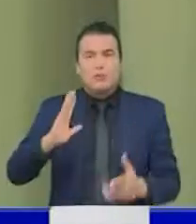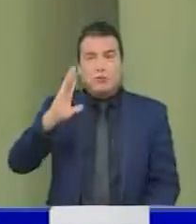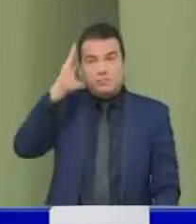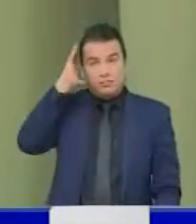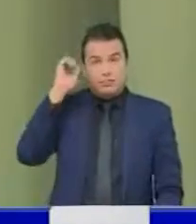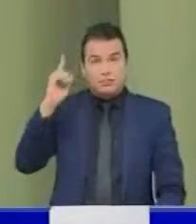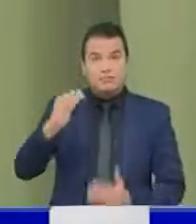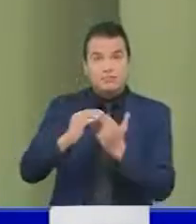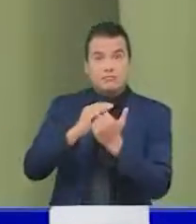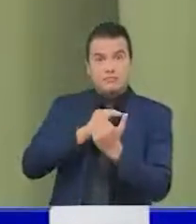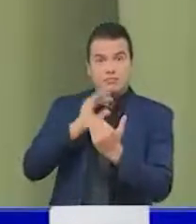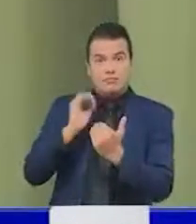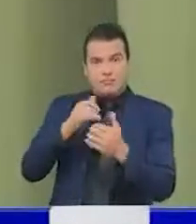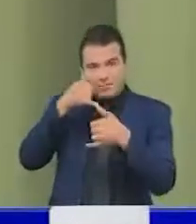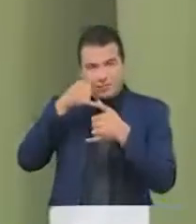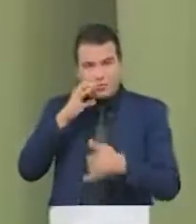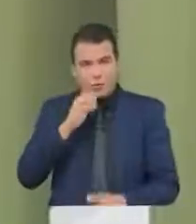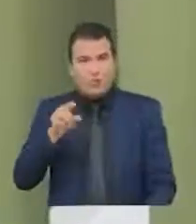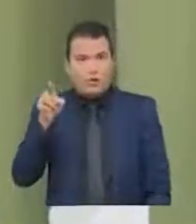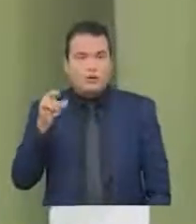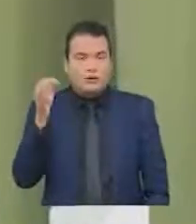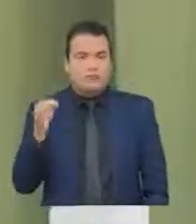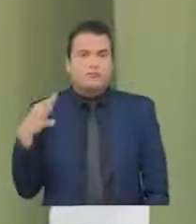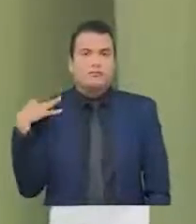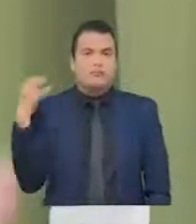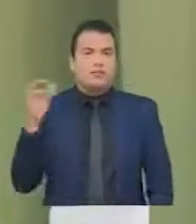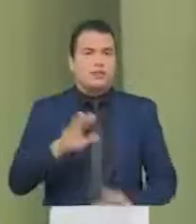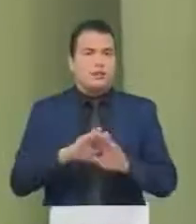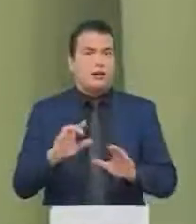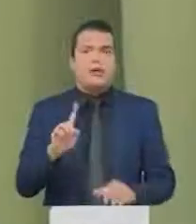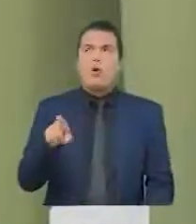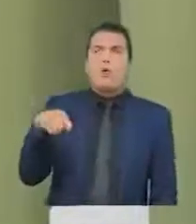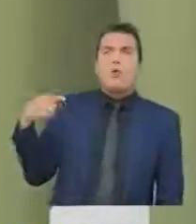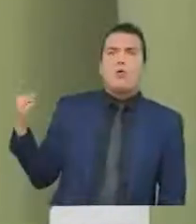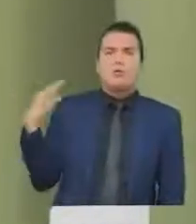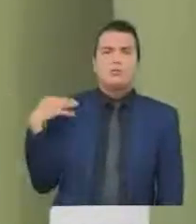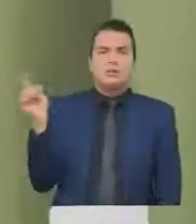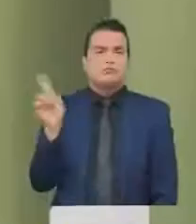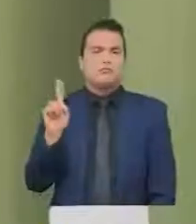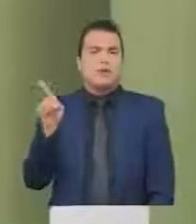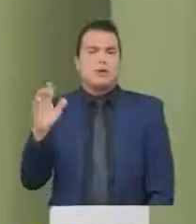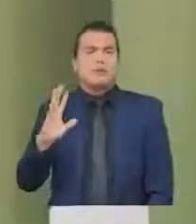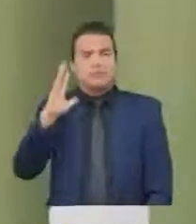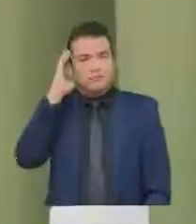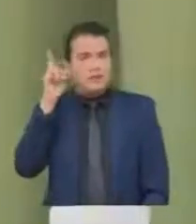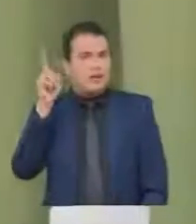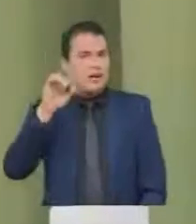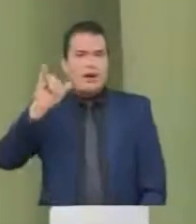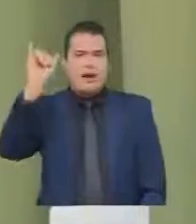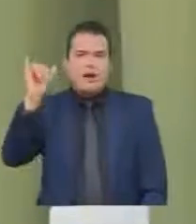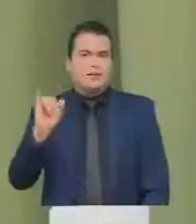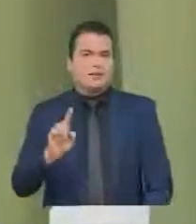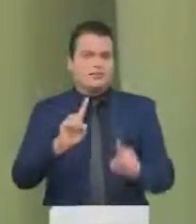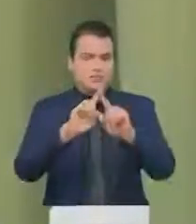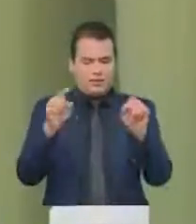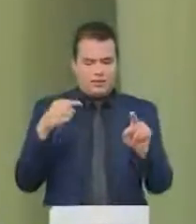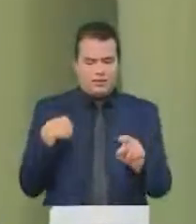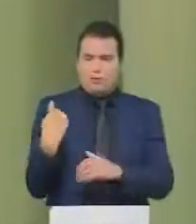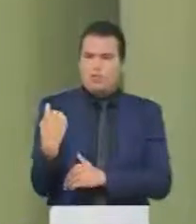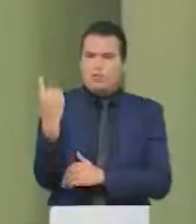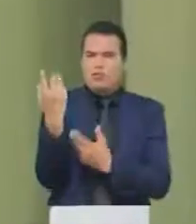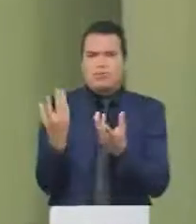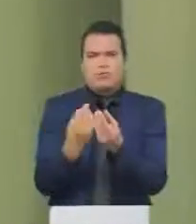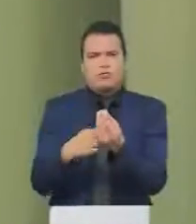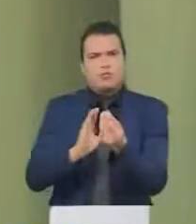pero es claro que tiene que haber un personaje como el ingeniero raúl fernández para quemar el en castillo está aquí él es disruptivo él no es un